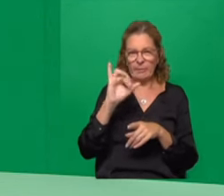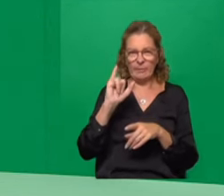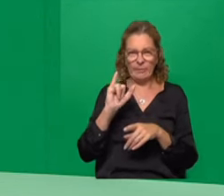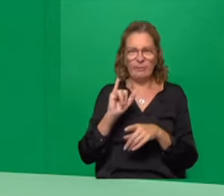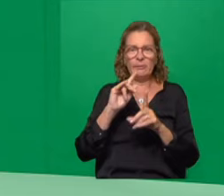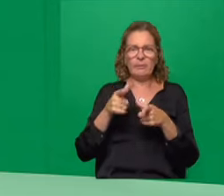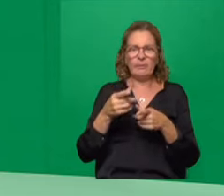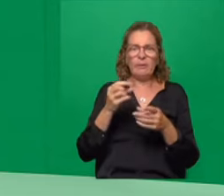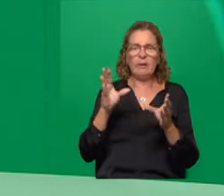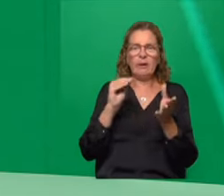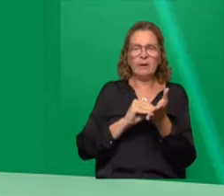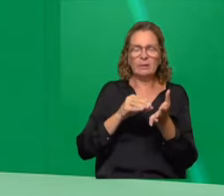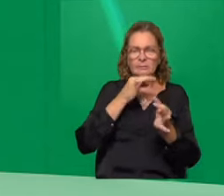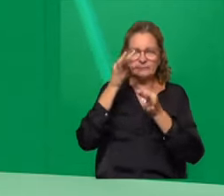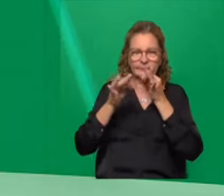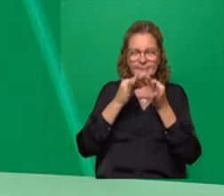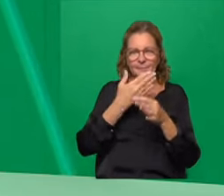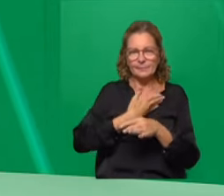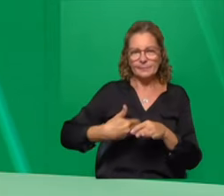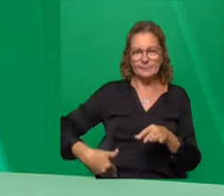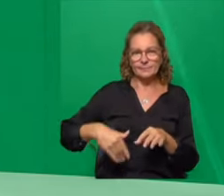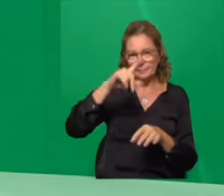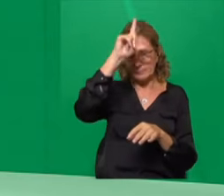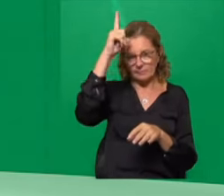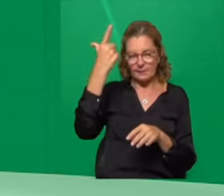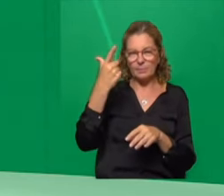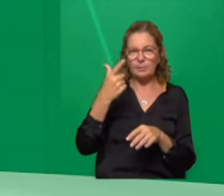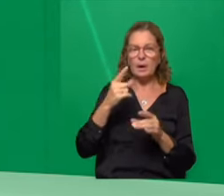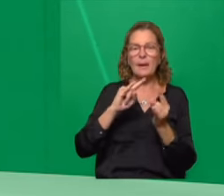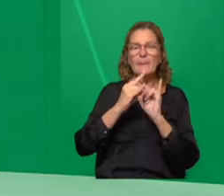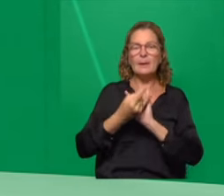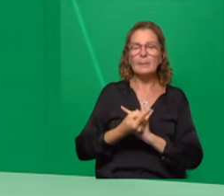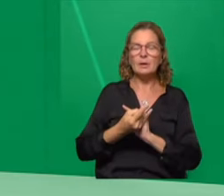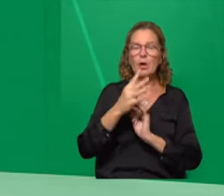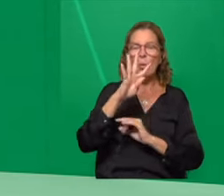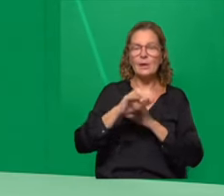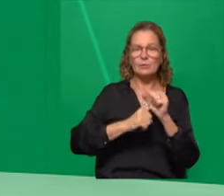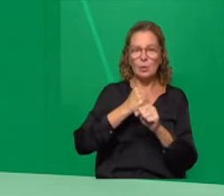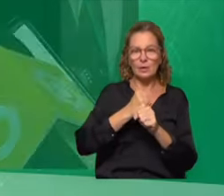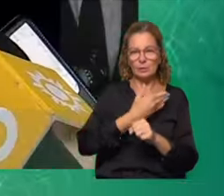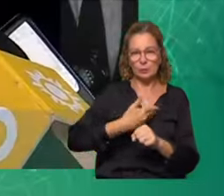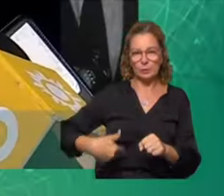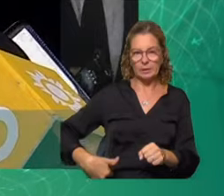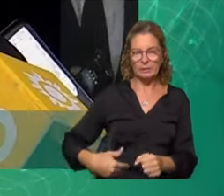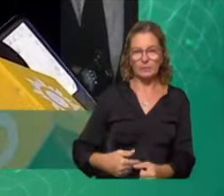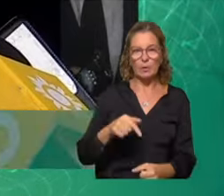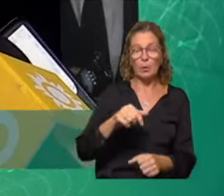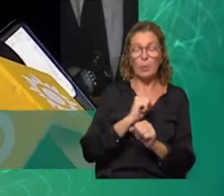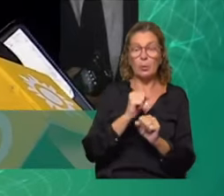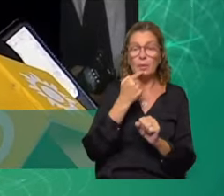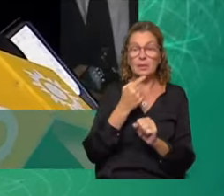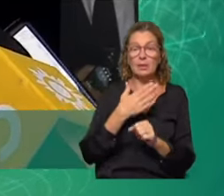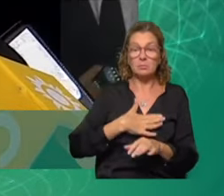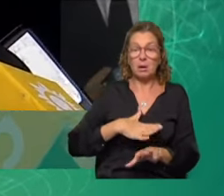Orsi sobre el discurso del presidente de la República en el Parlamento a 4 años de gobierno. Hoy podemos decir